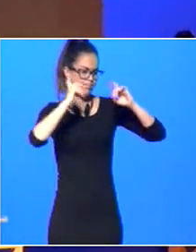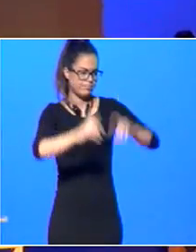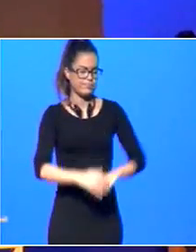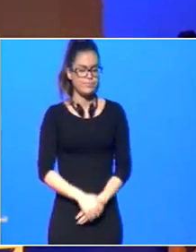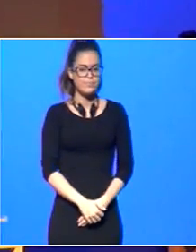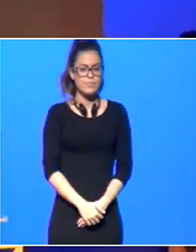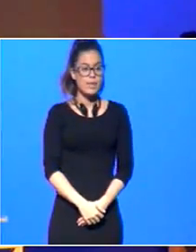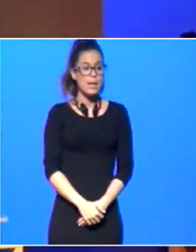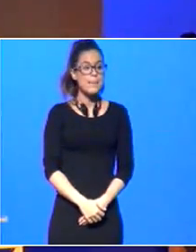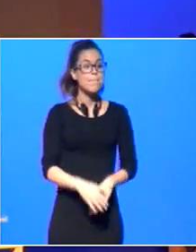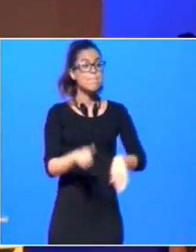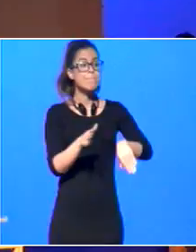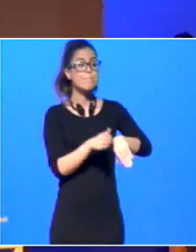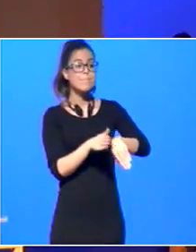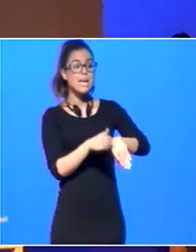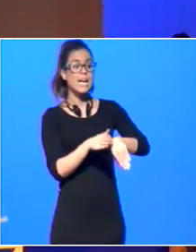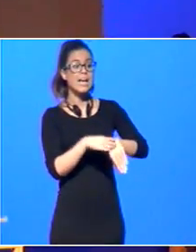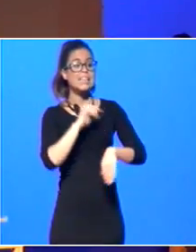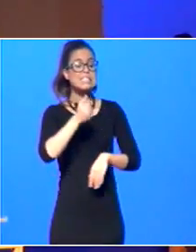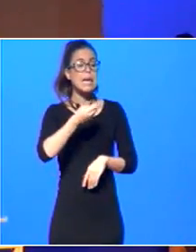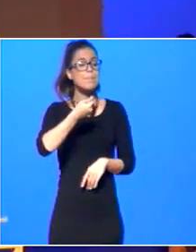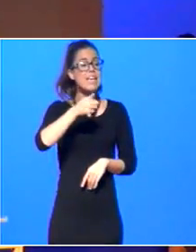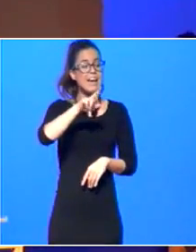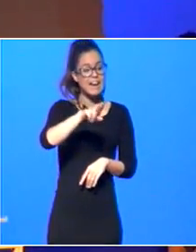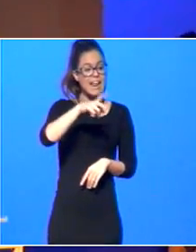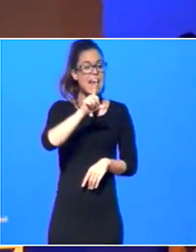A mi izquierda, Xavier Leicea Ortega.